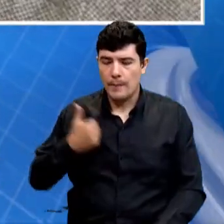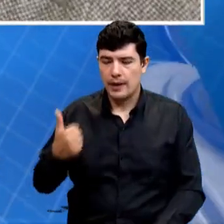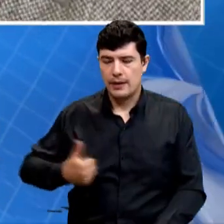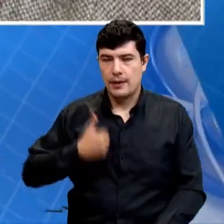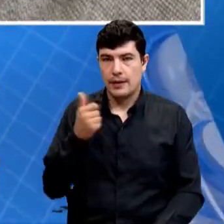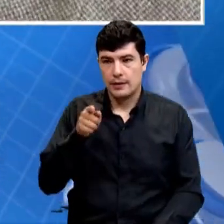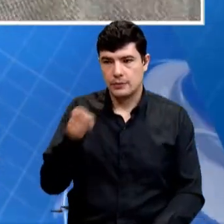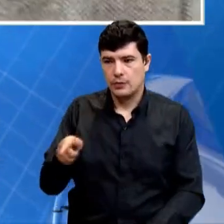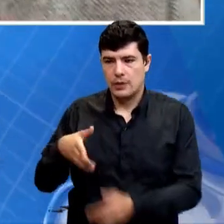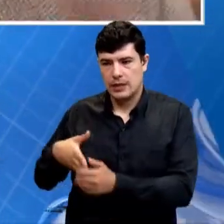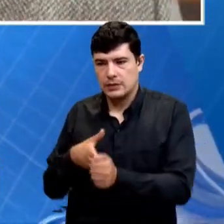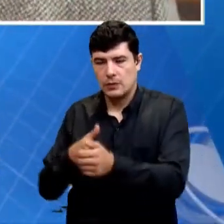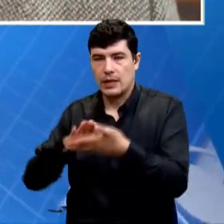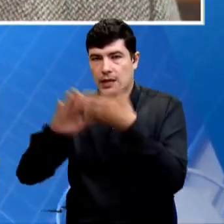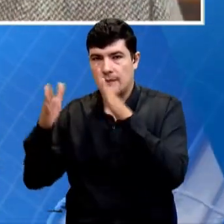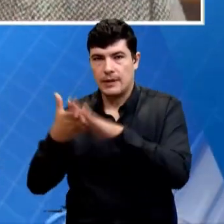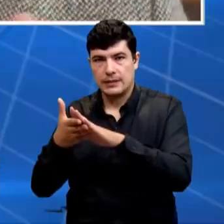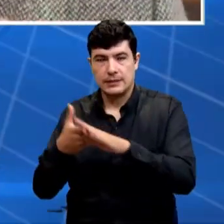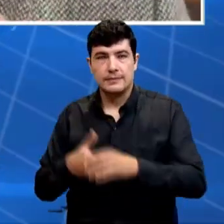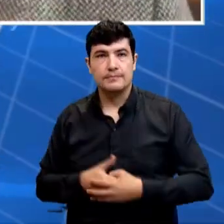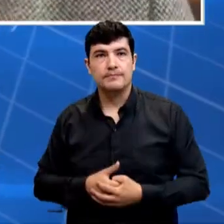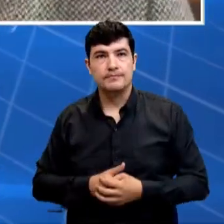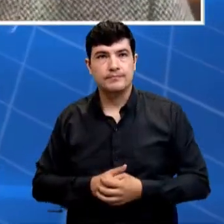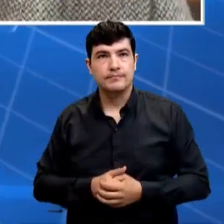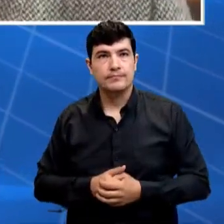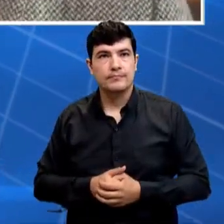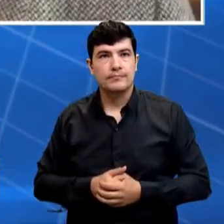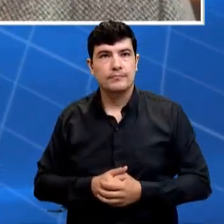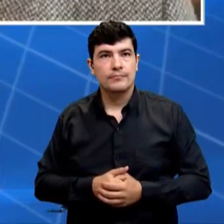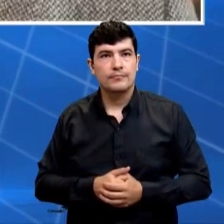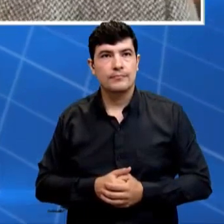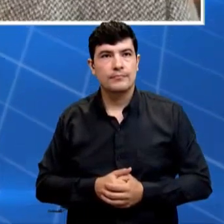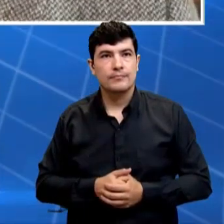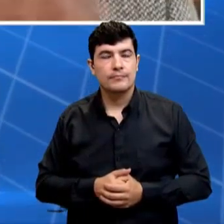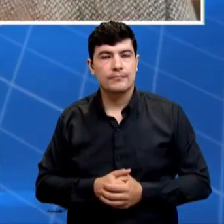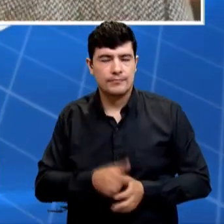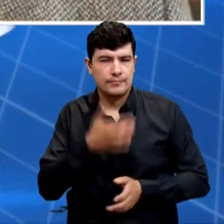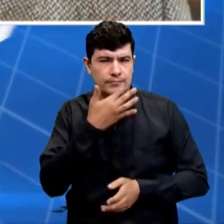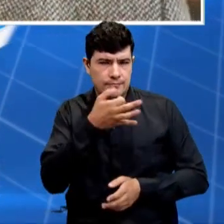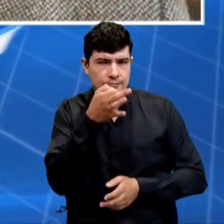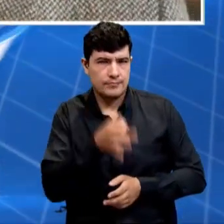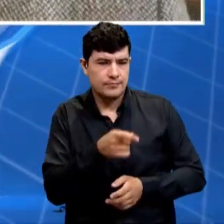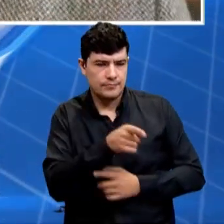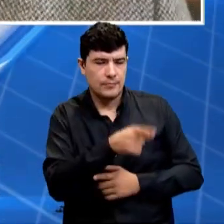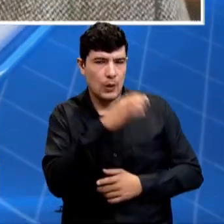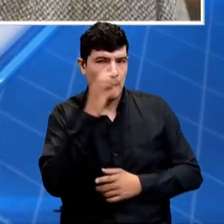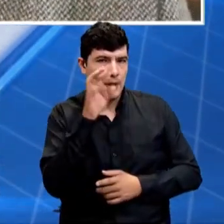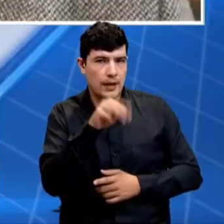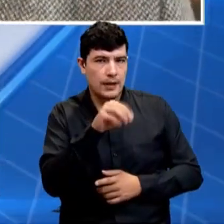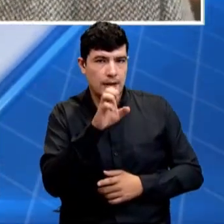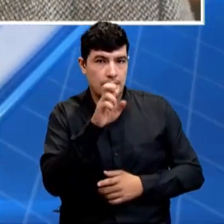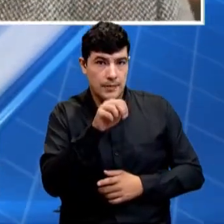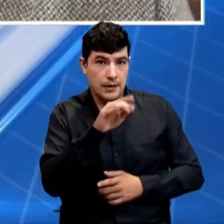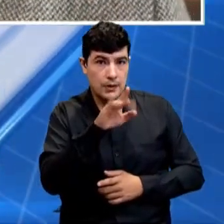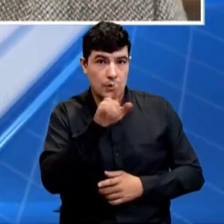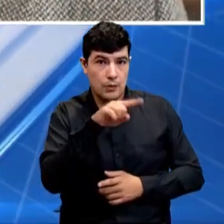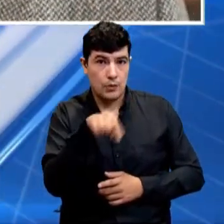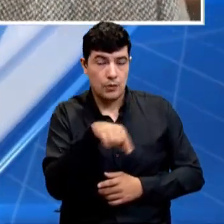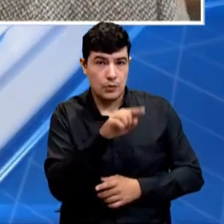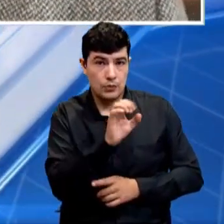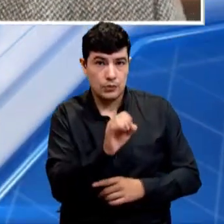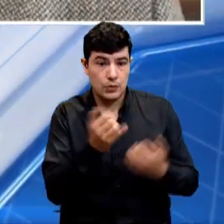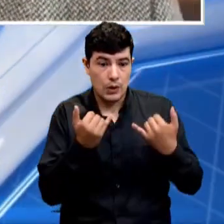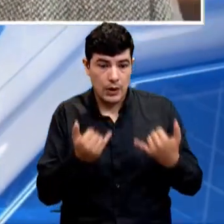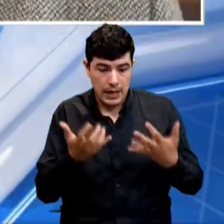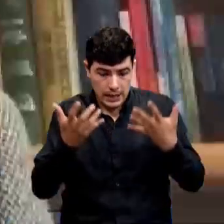del gestor de paz. Pero dicho esto, si en verdad el señor Mancuso quiere, a través de